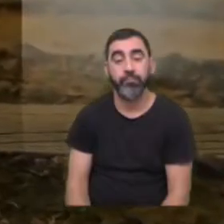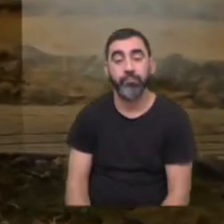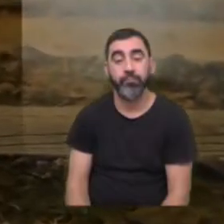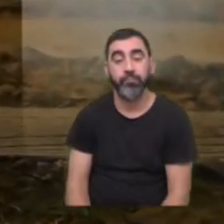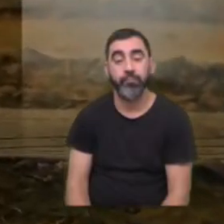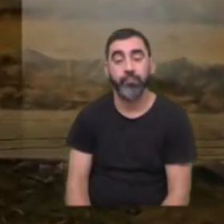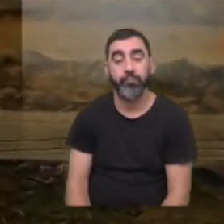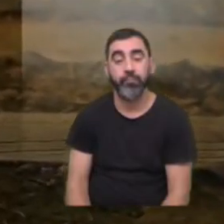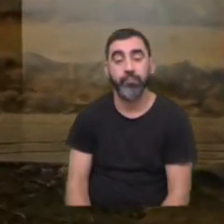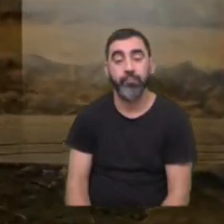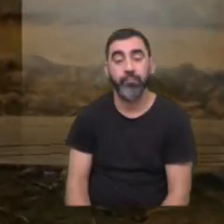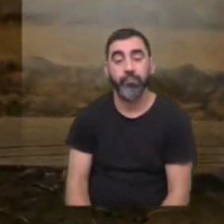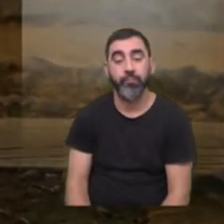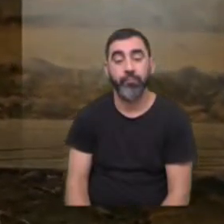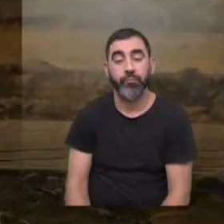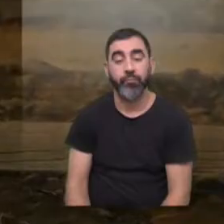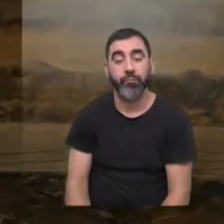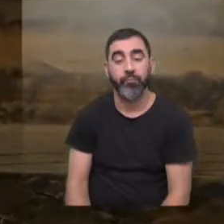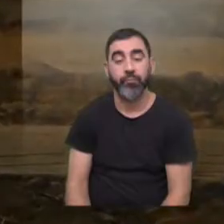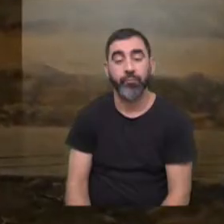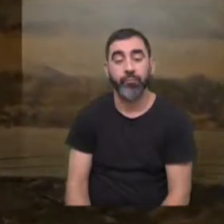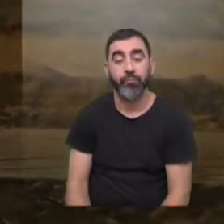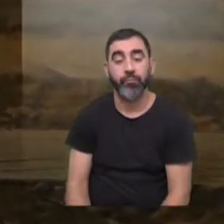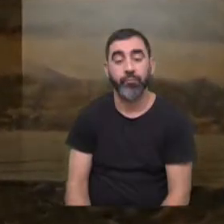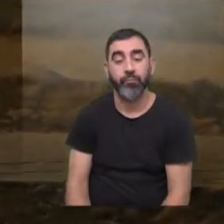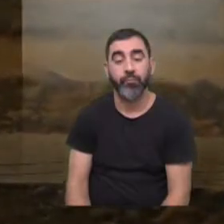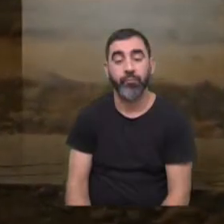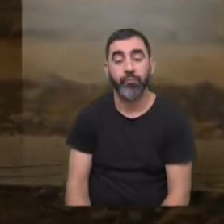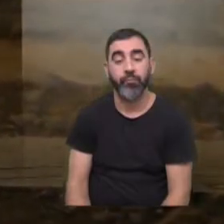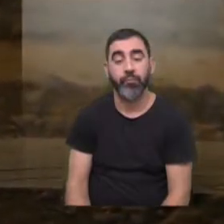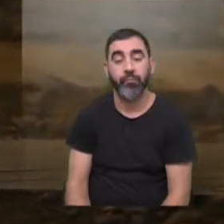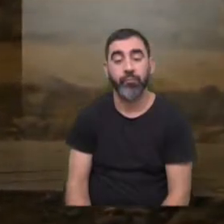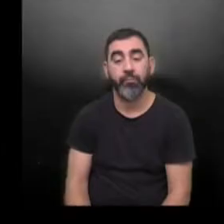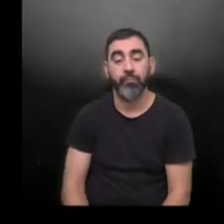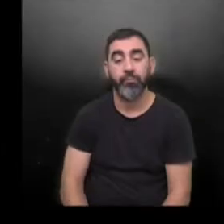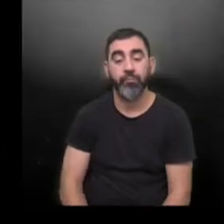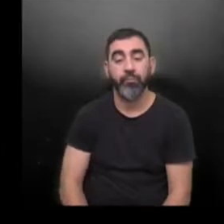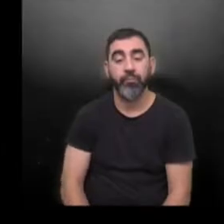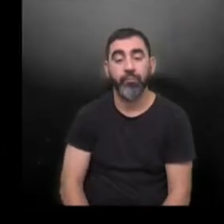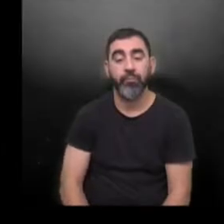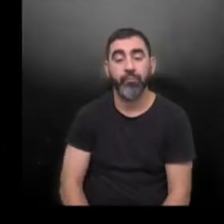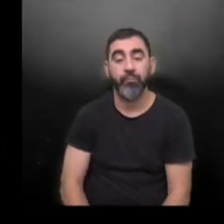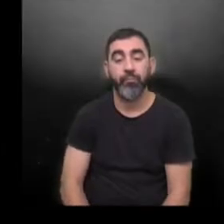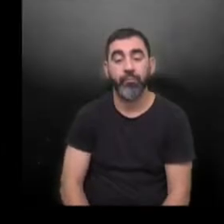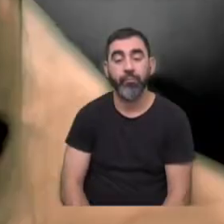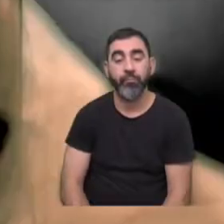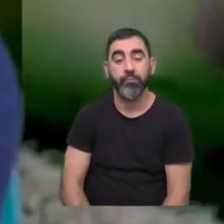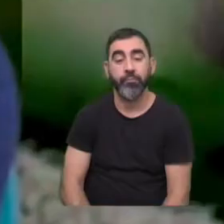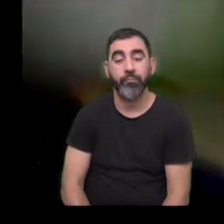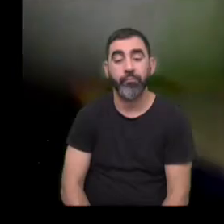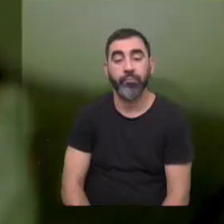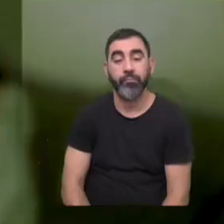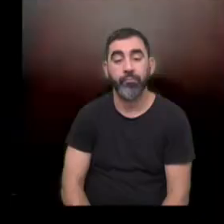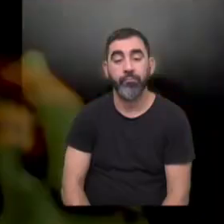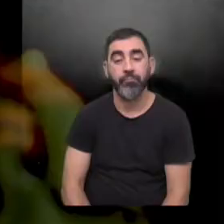Sei que sou uruguaio, mas eu falo assim. Por eu nasci assim, vou morrer assim como